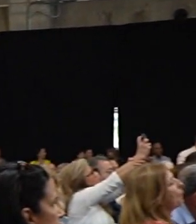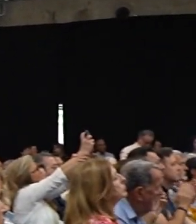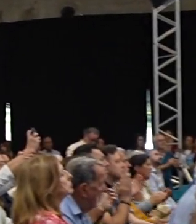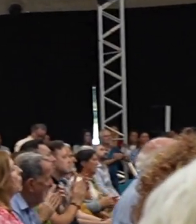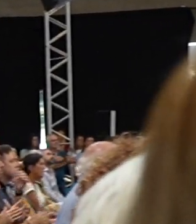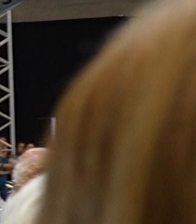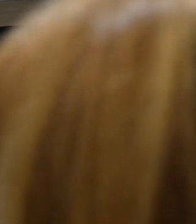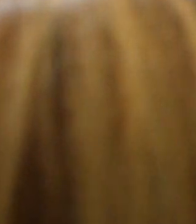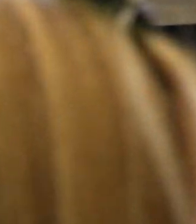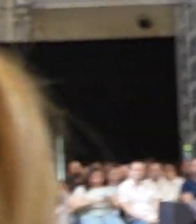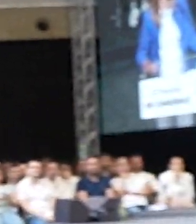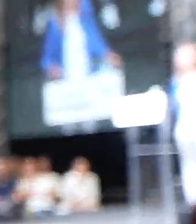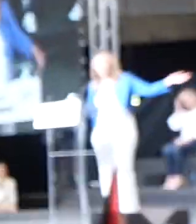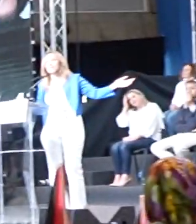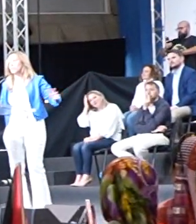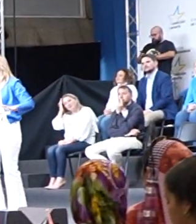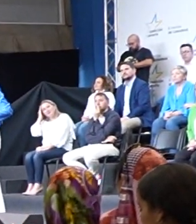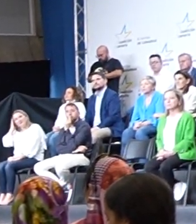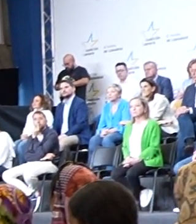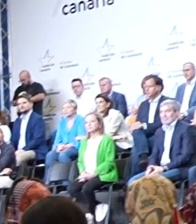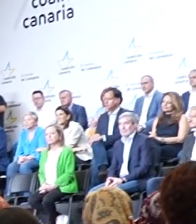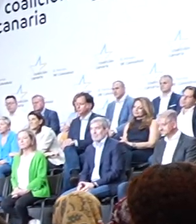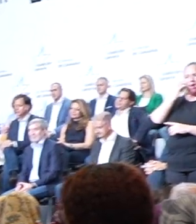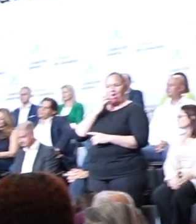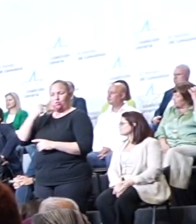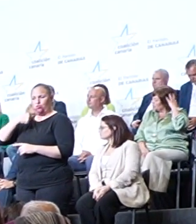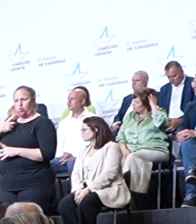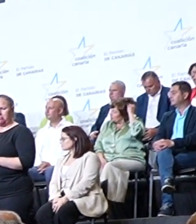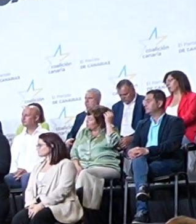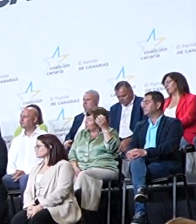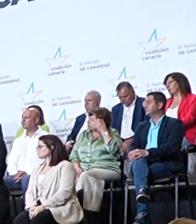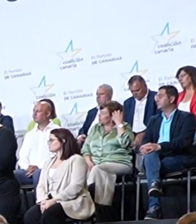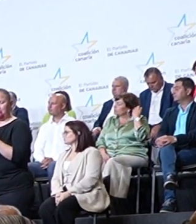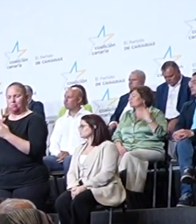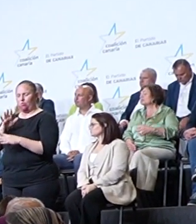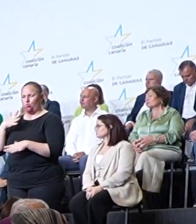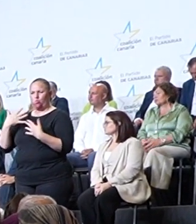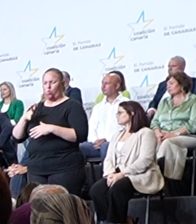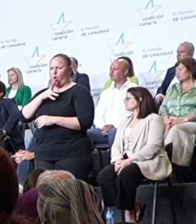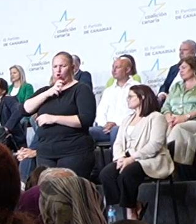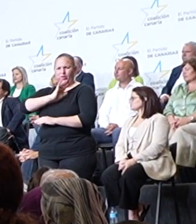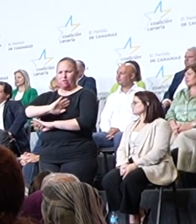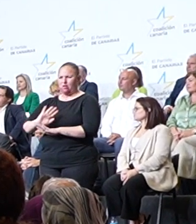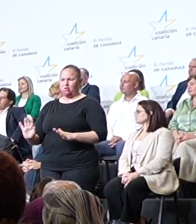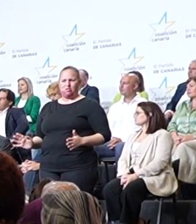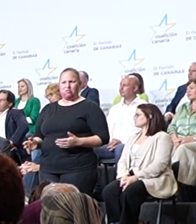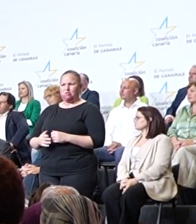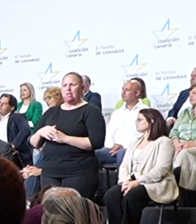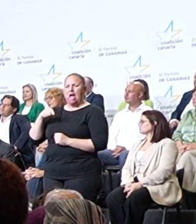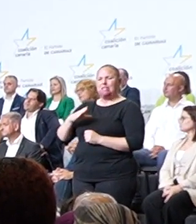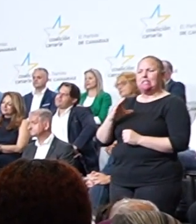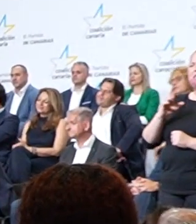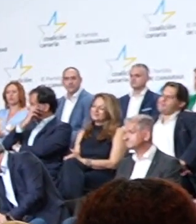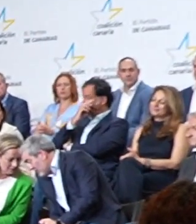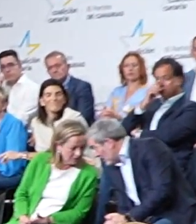Pero ¿saben otra cosa que nos hemos encontrado, Ani y yo, y con Fernando? Terrible. Aquí está Cristina